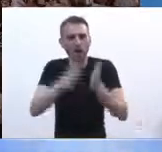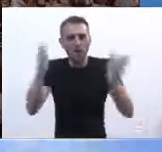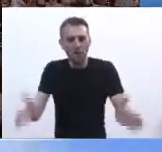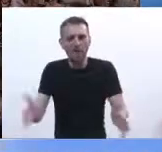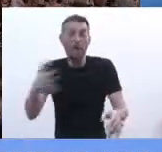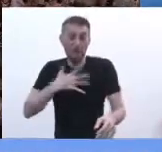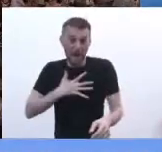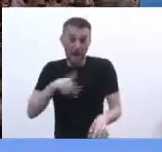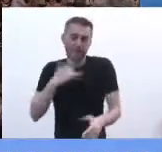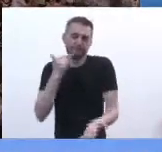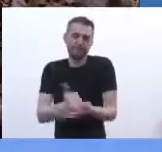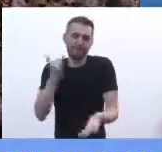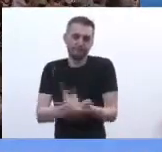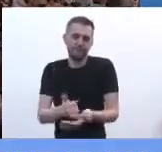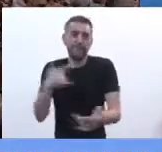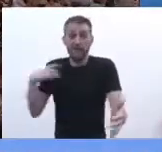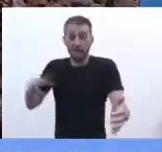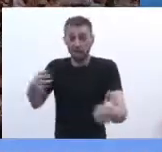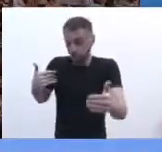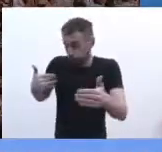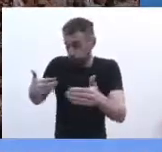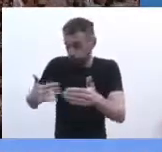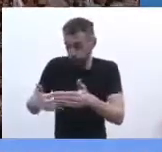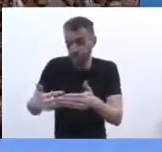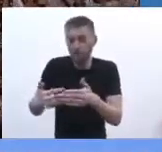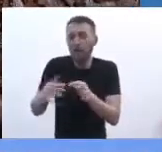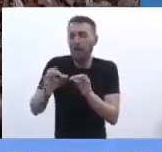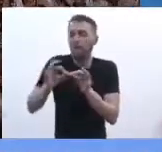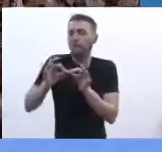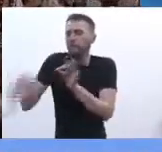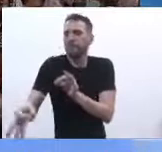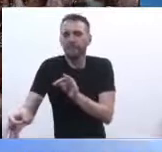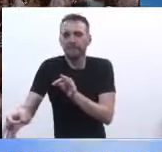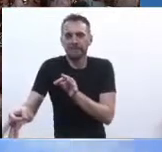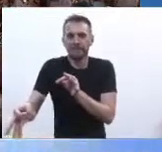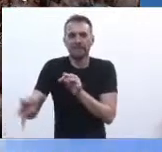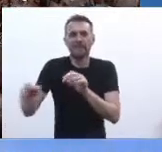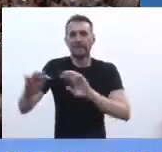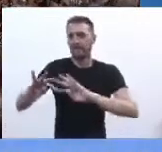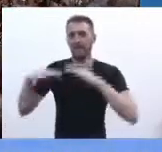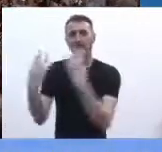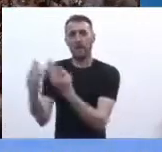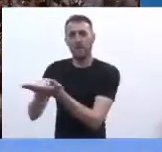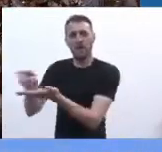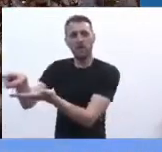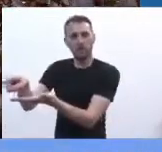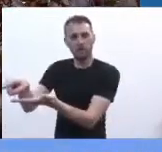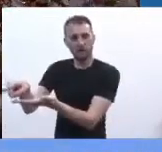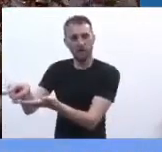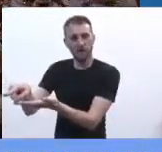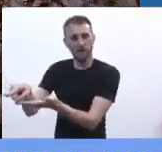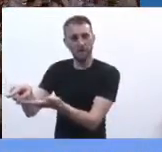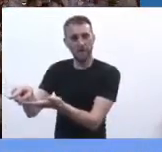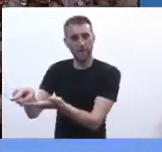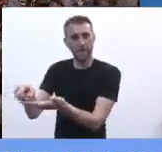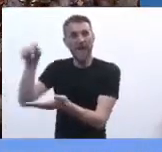cortina de humo porque acá muy cerquita a pocos metros de acá en la cámara de diputado se le está haciendo